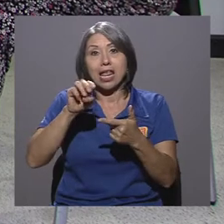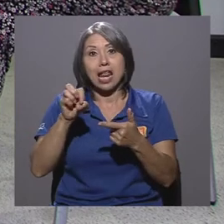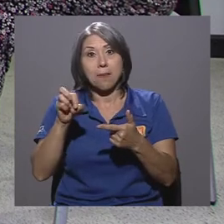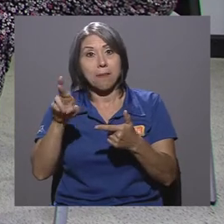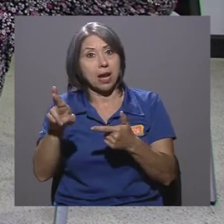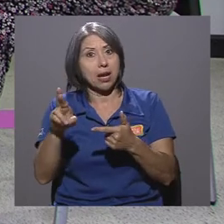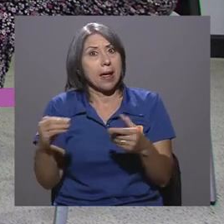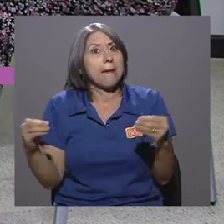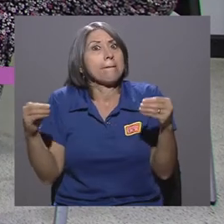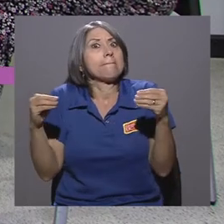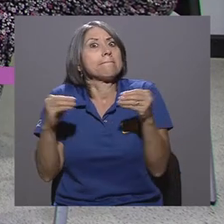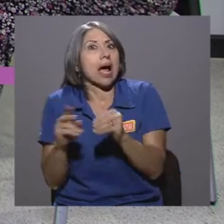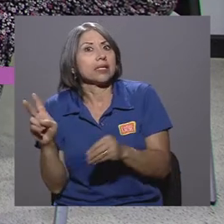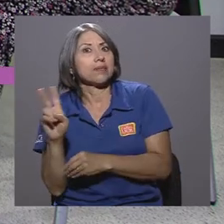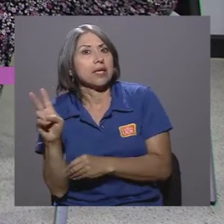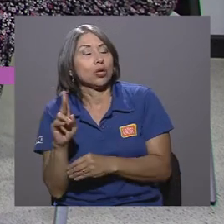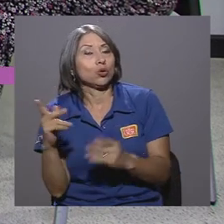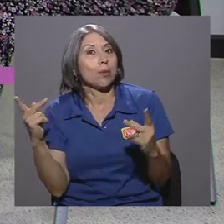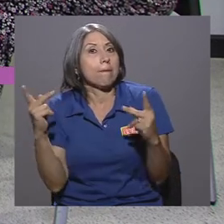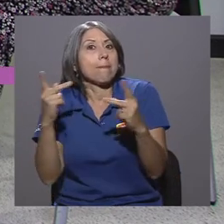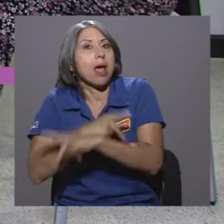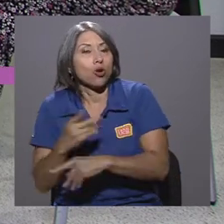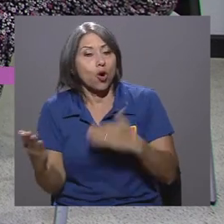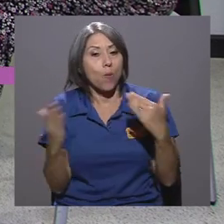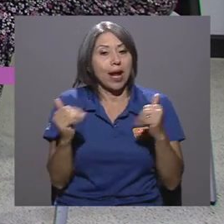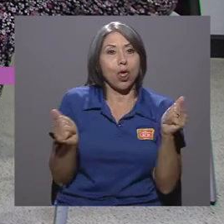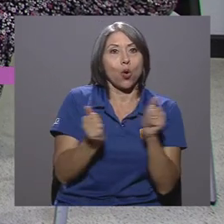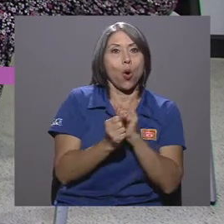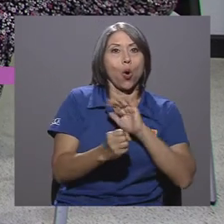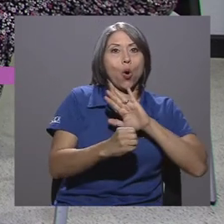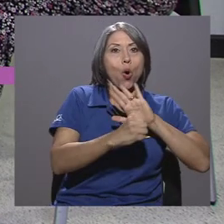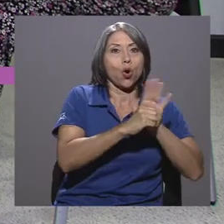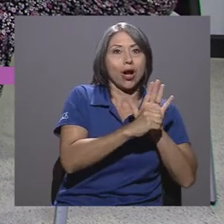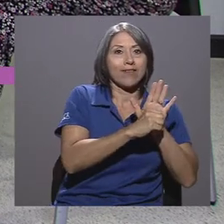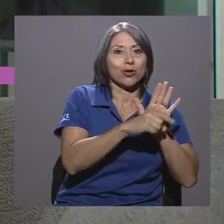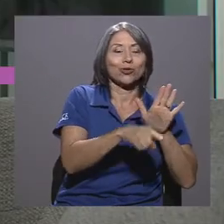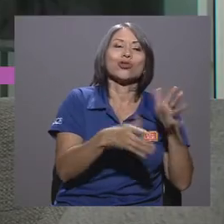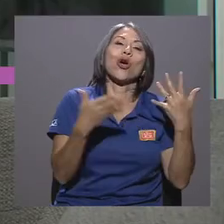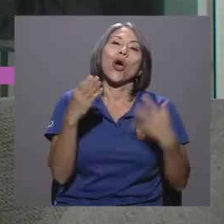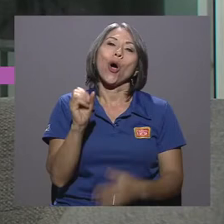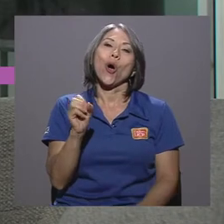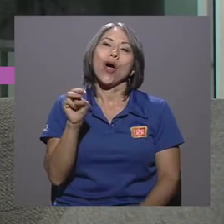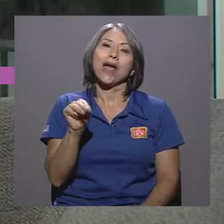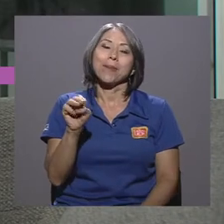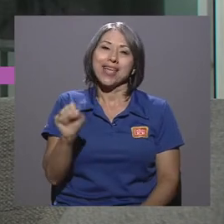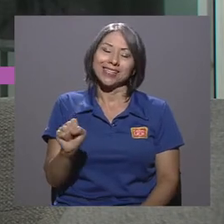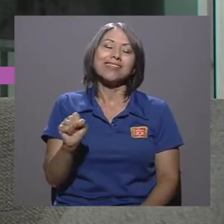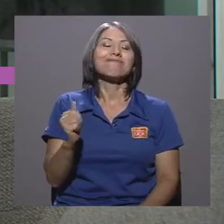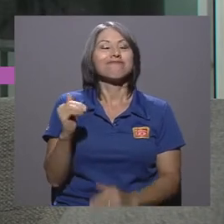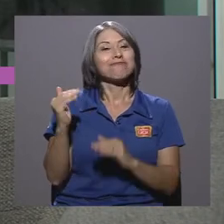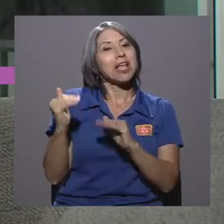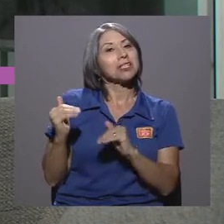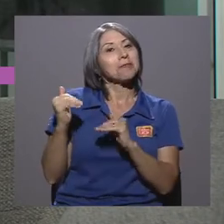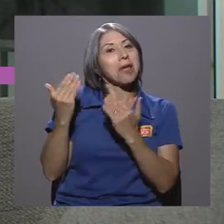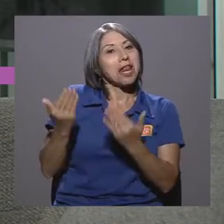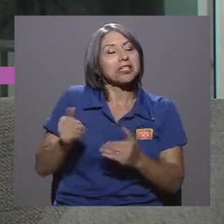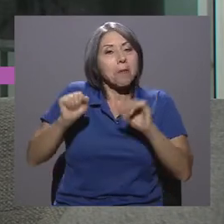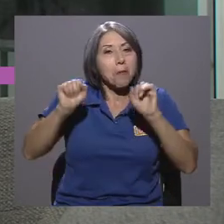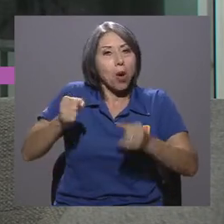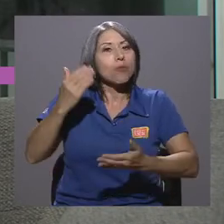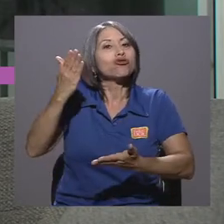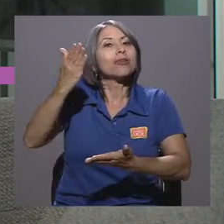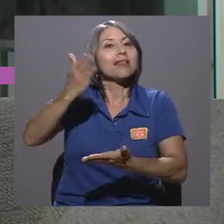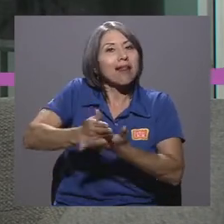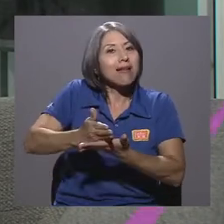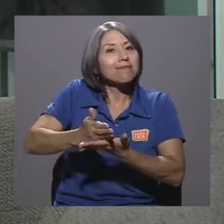este coronavirus, la OMS tiene muchísima esperanza en que podemos detener, y está casi segura que